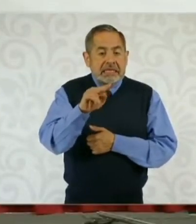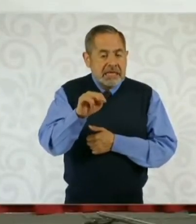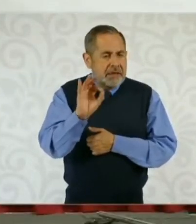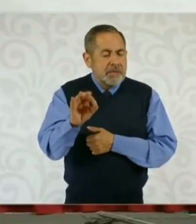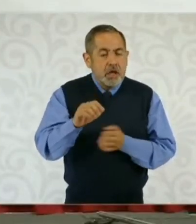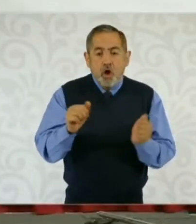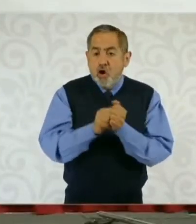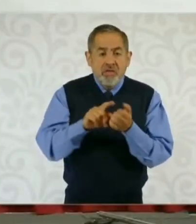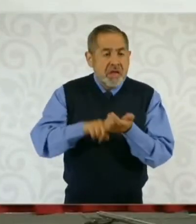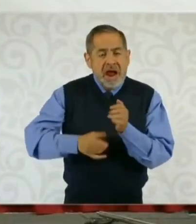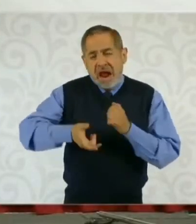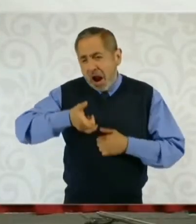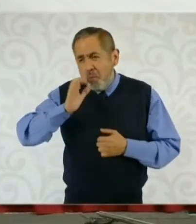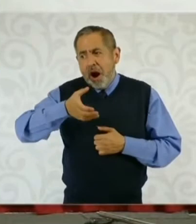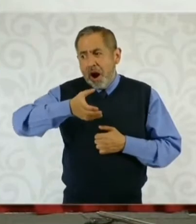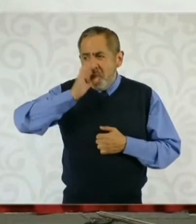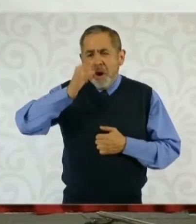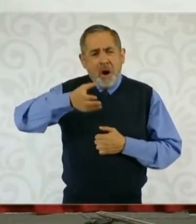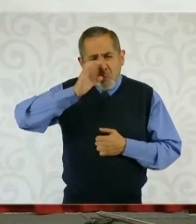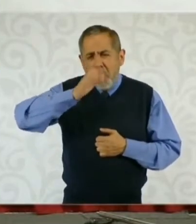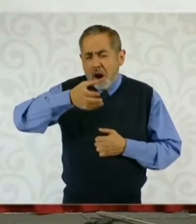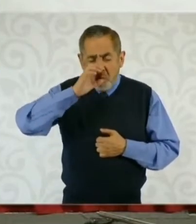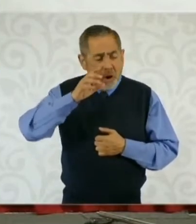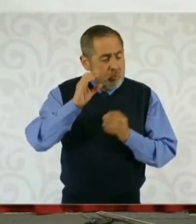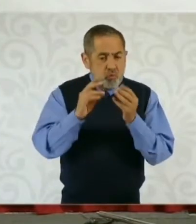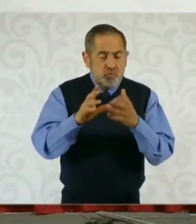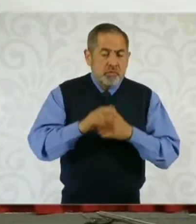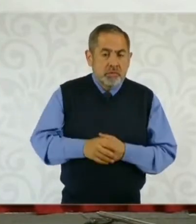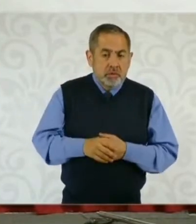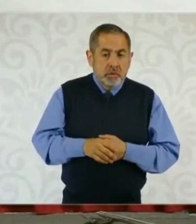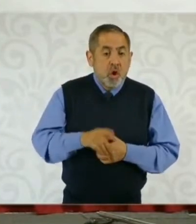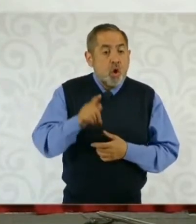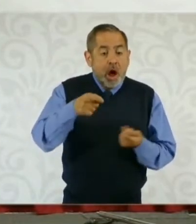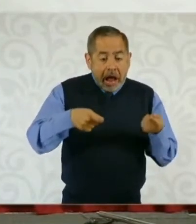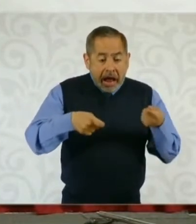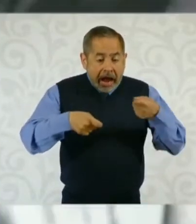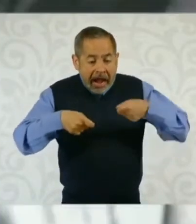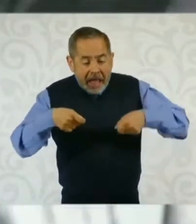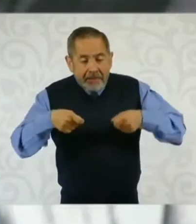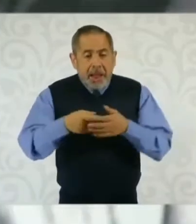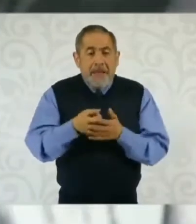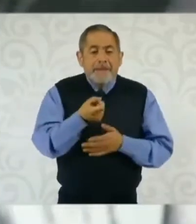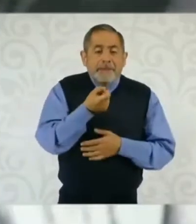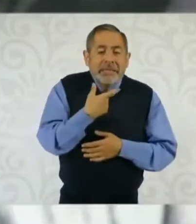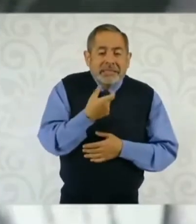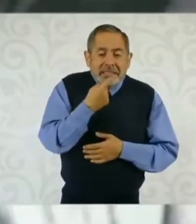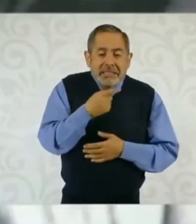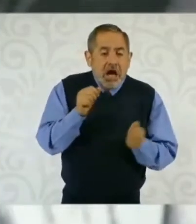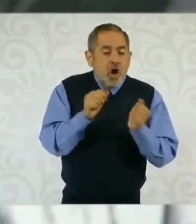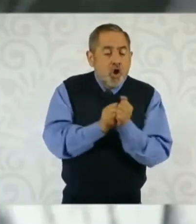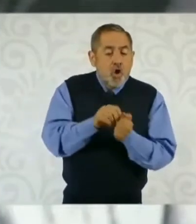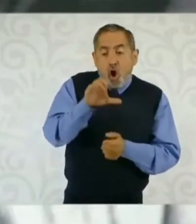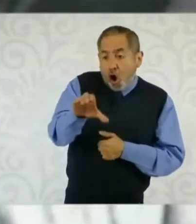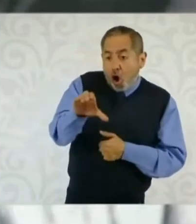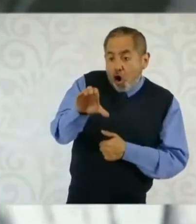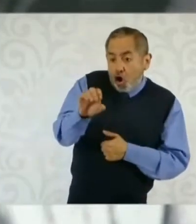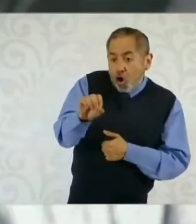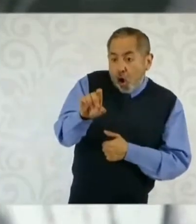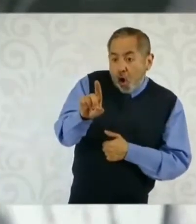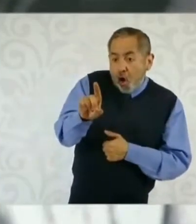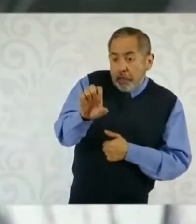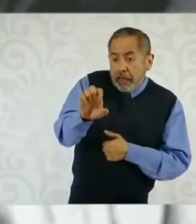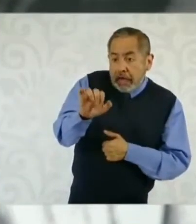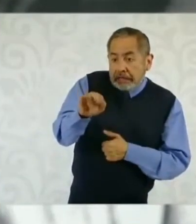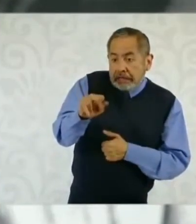adecuada. No es recomendable el usar jarabes o pastillas que tengan codeína tratando